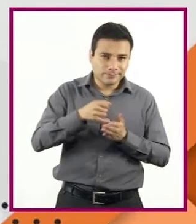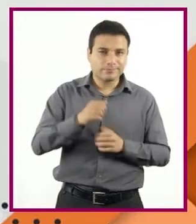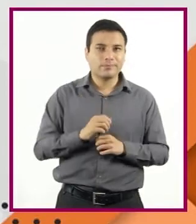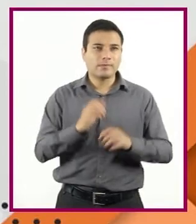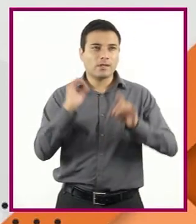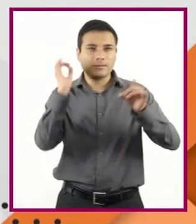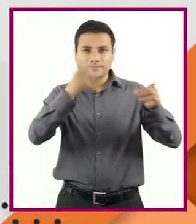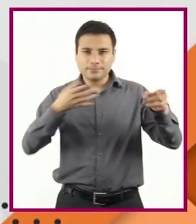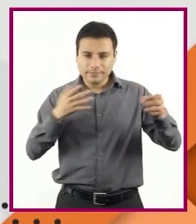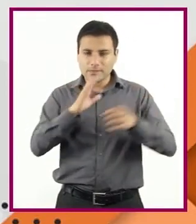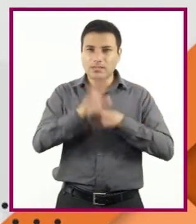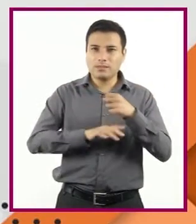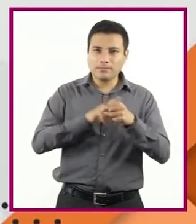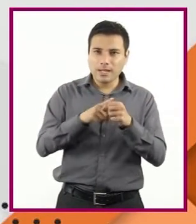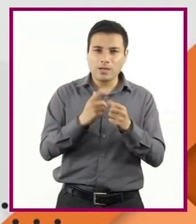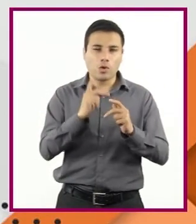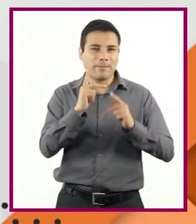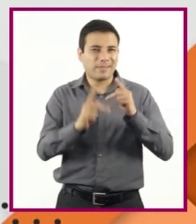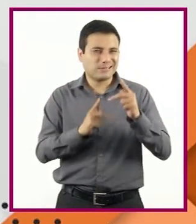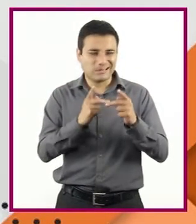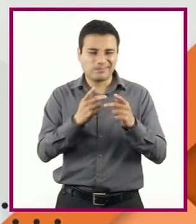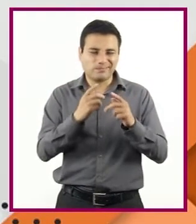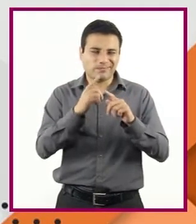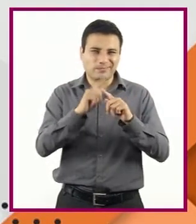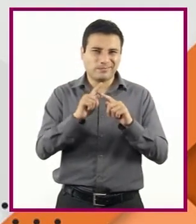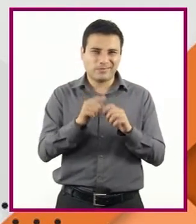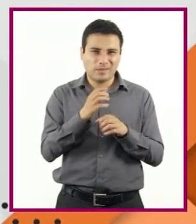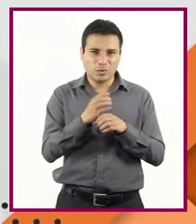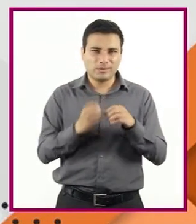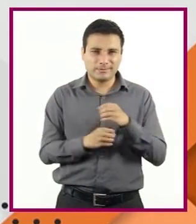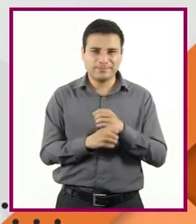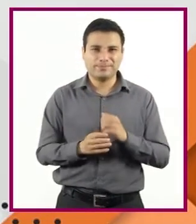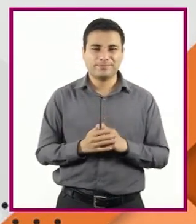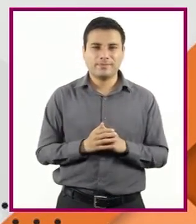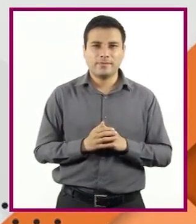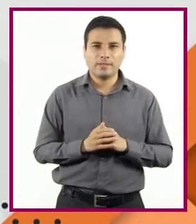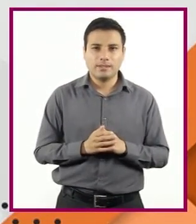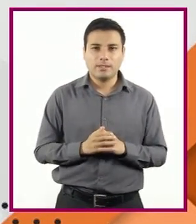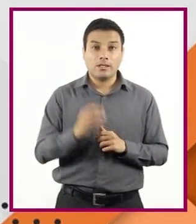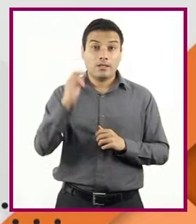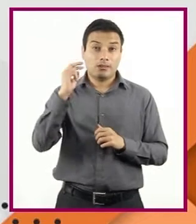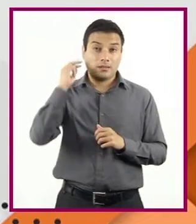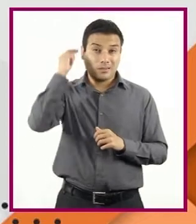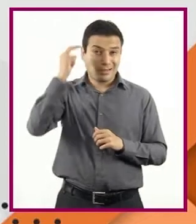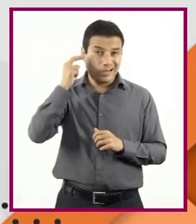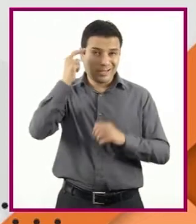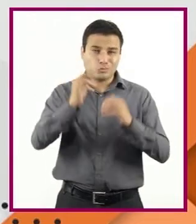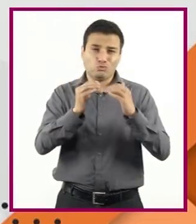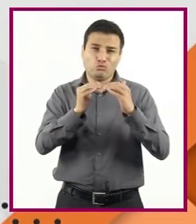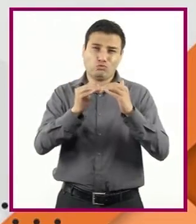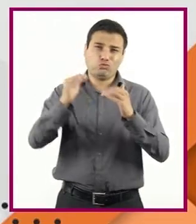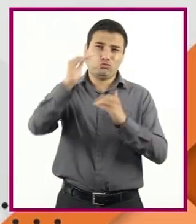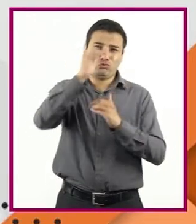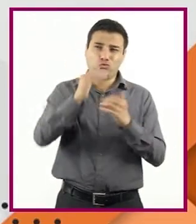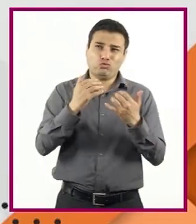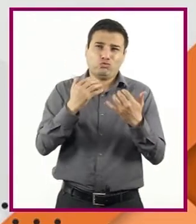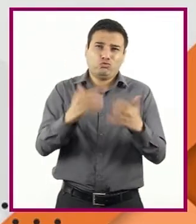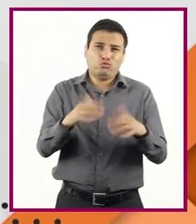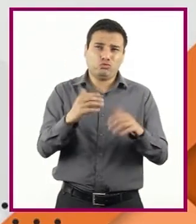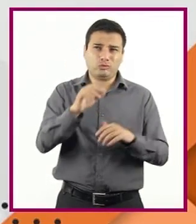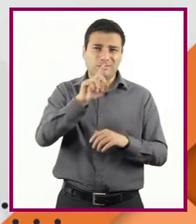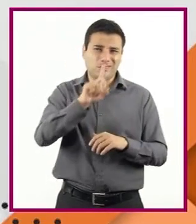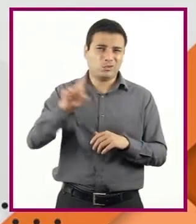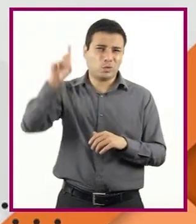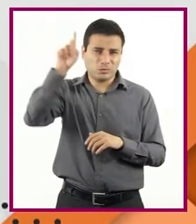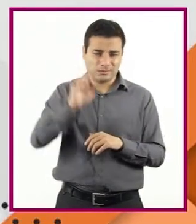de servicios. El Hueytlatoani era considerado como la encarnación del Estado mexica, y por eso en él residía